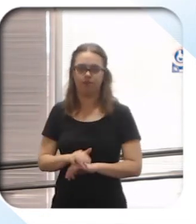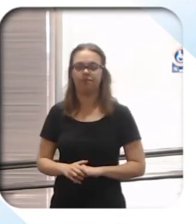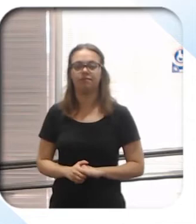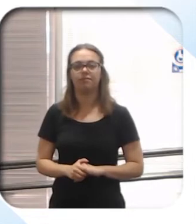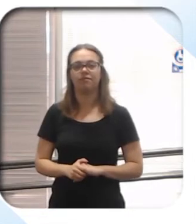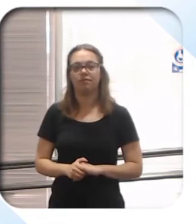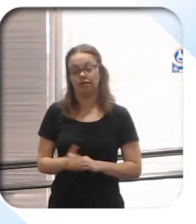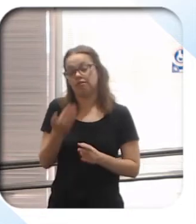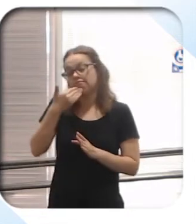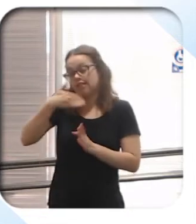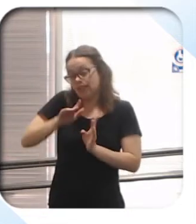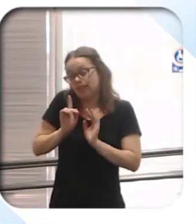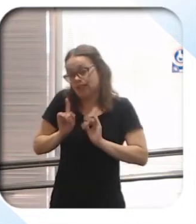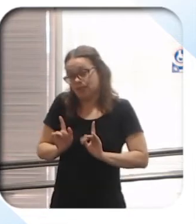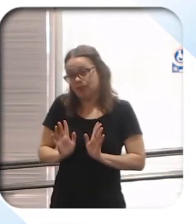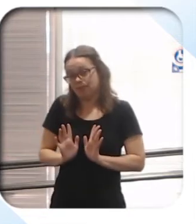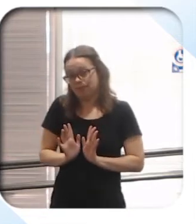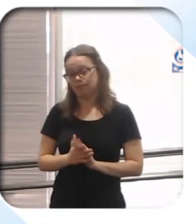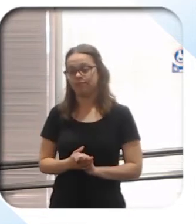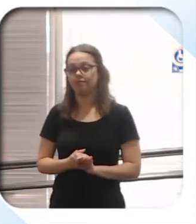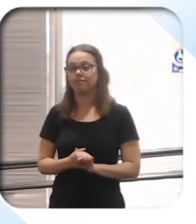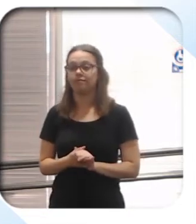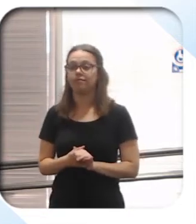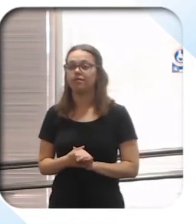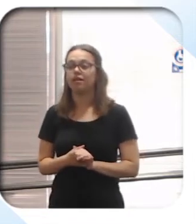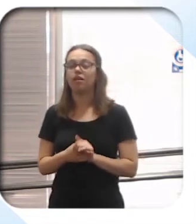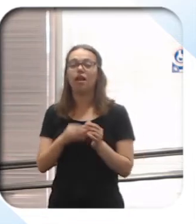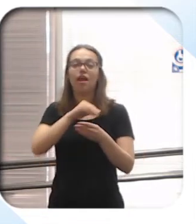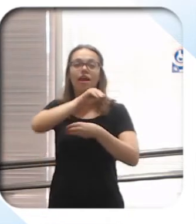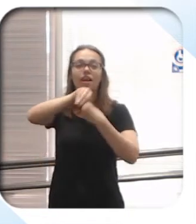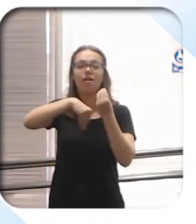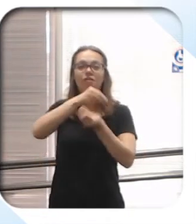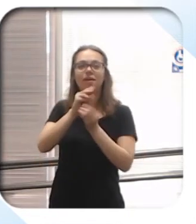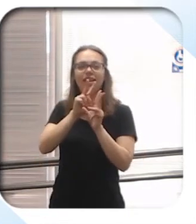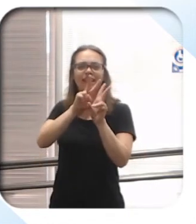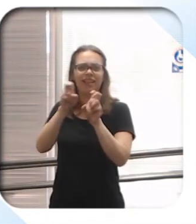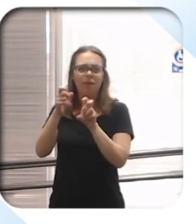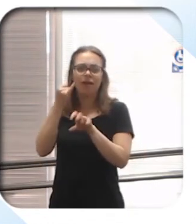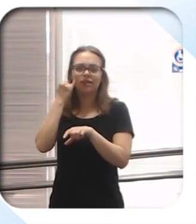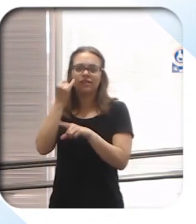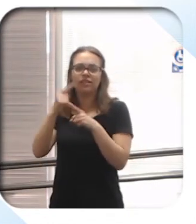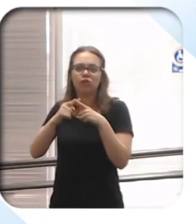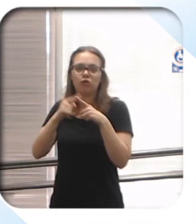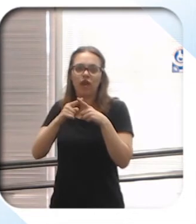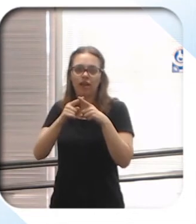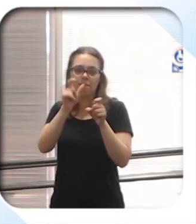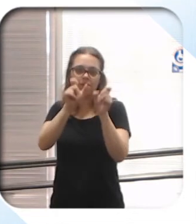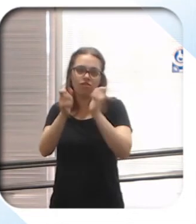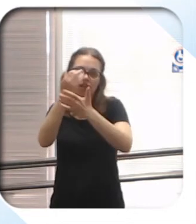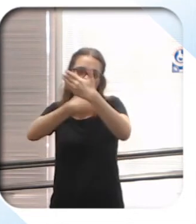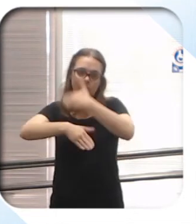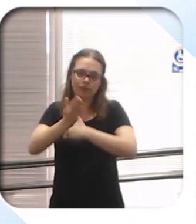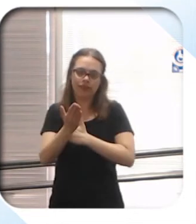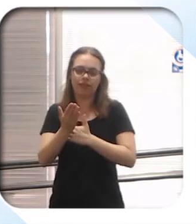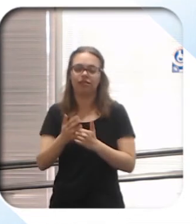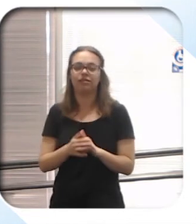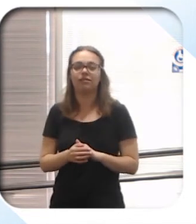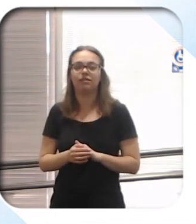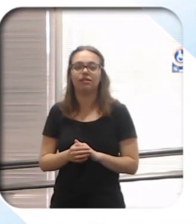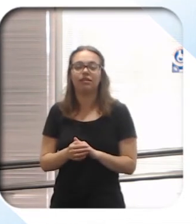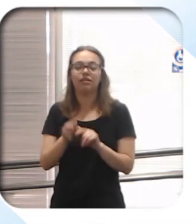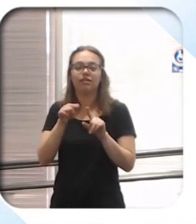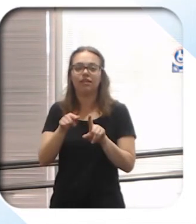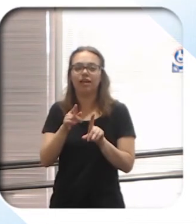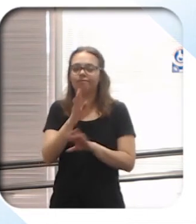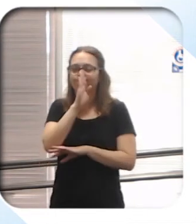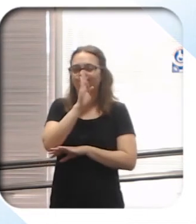Cosa comprensible también, ¿no? ¿Qué pasa en las familias con la sexualidad del discapacitado? Vamos a empezar este tema, ¿no? En general se produce